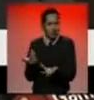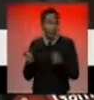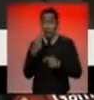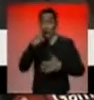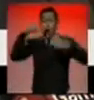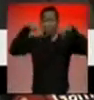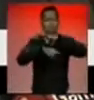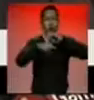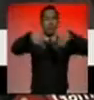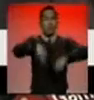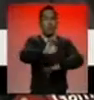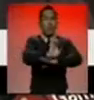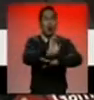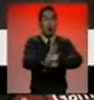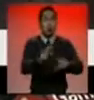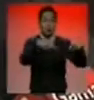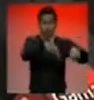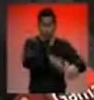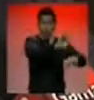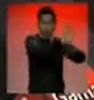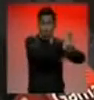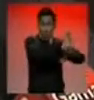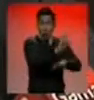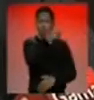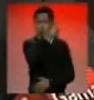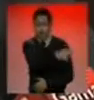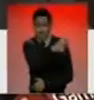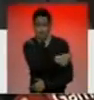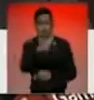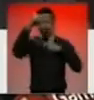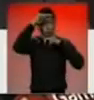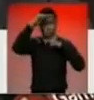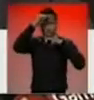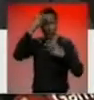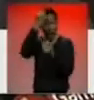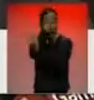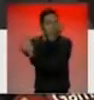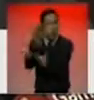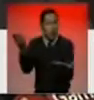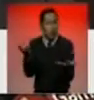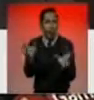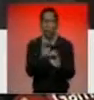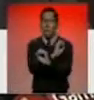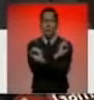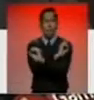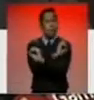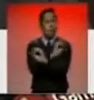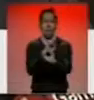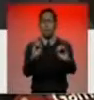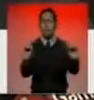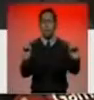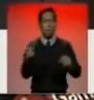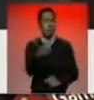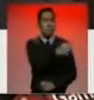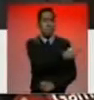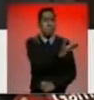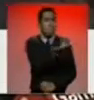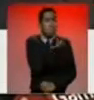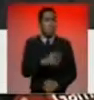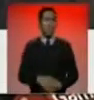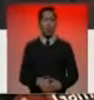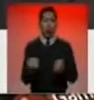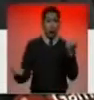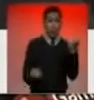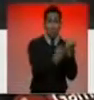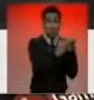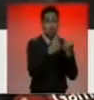y la prensa ecuatoriana sobre todo aquella que claramente se identifica con los ideales del señor lazo y que está haciendo campaña por él que